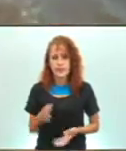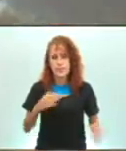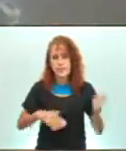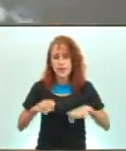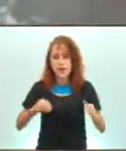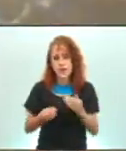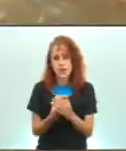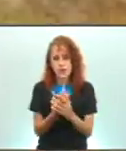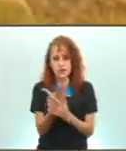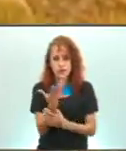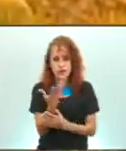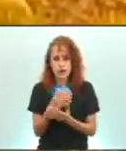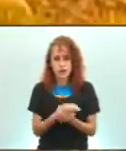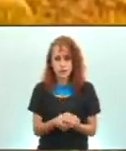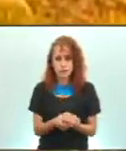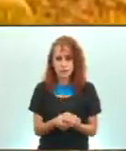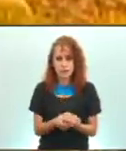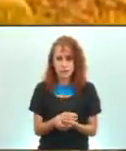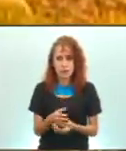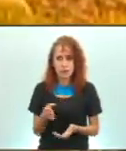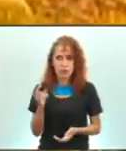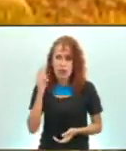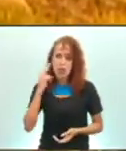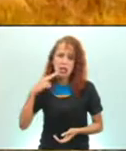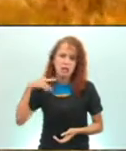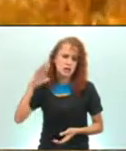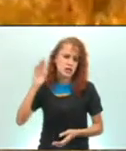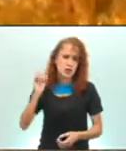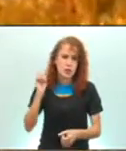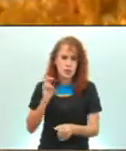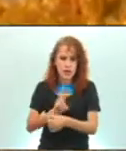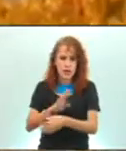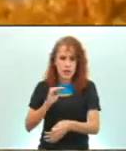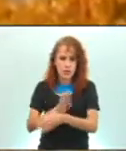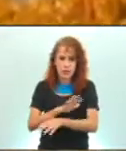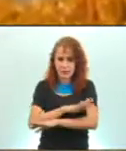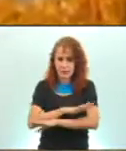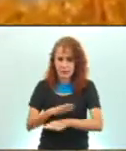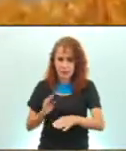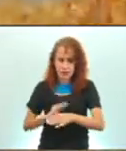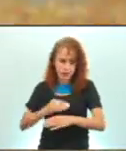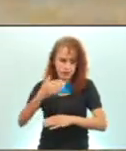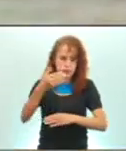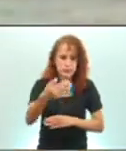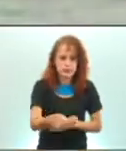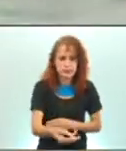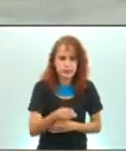En Playa Rosario, el antiguo malecón ya fue sobrepasado por el mar.